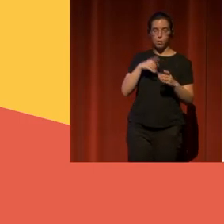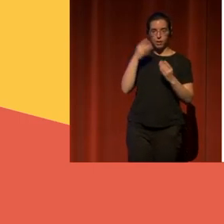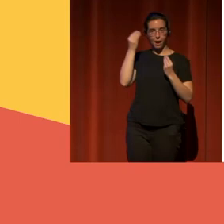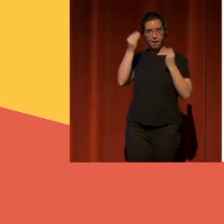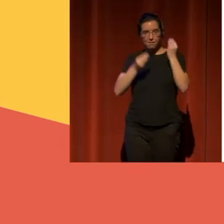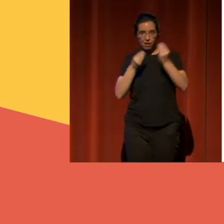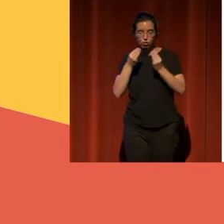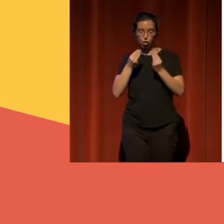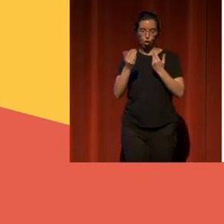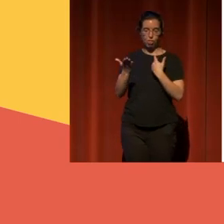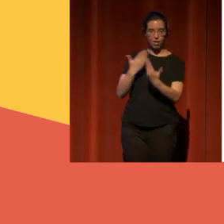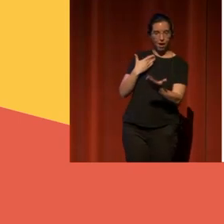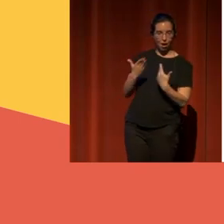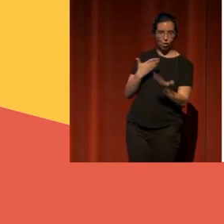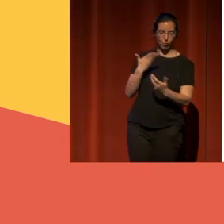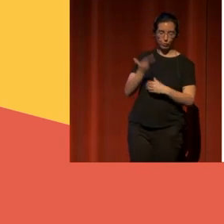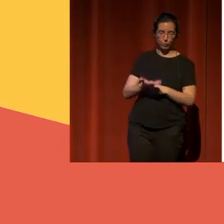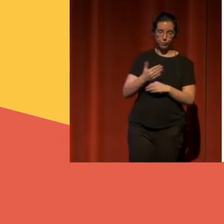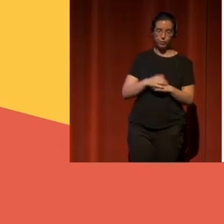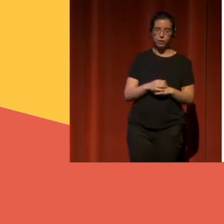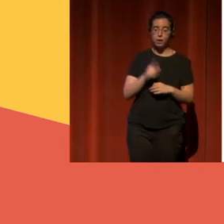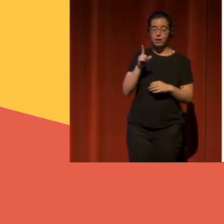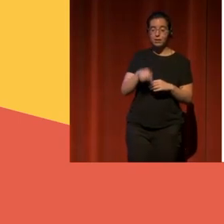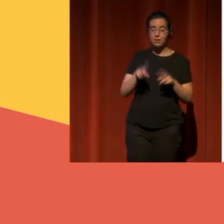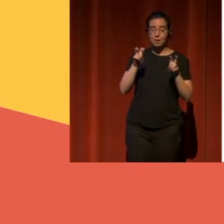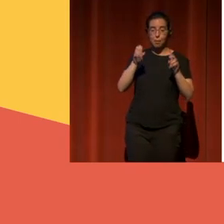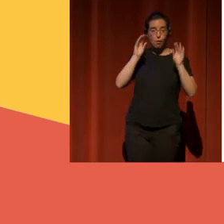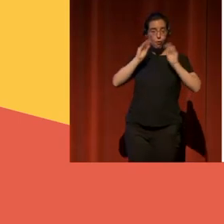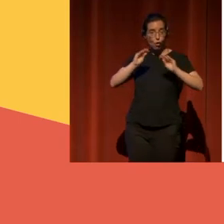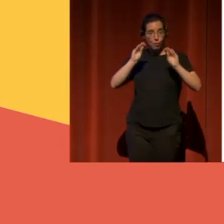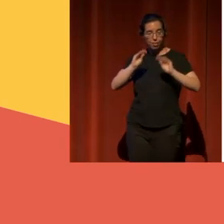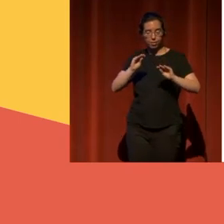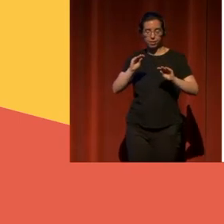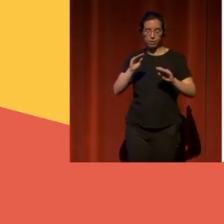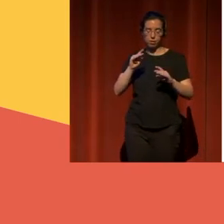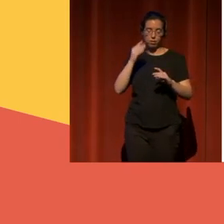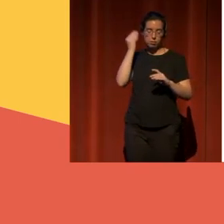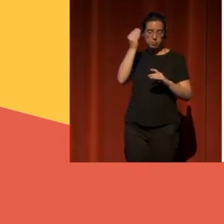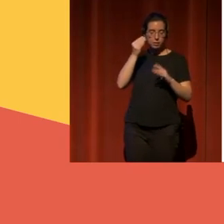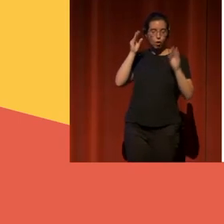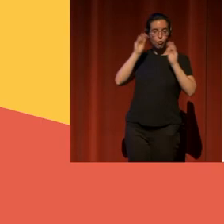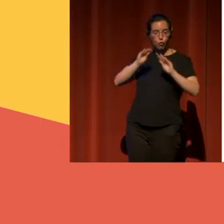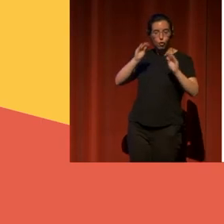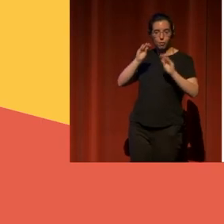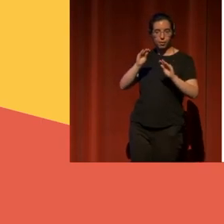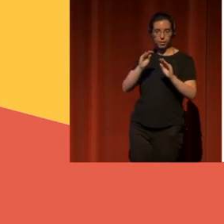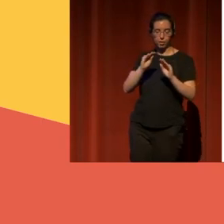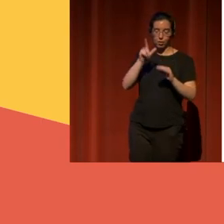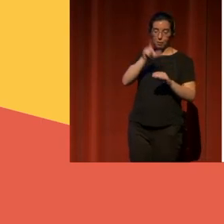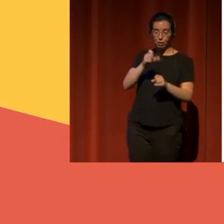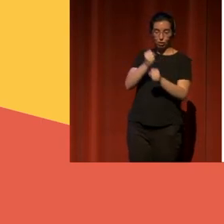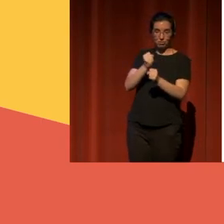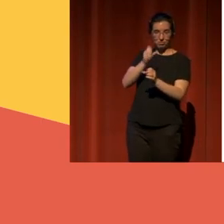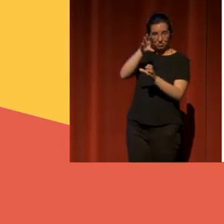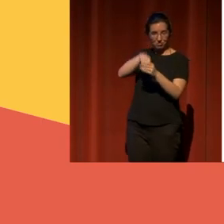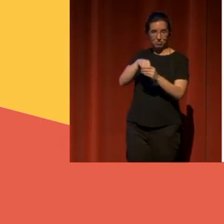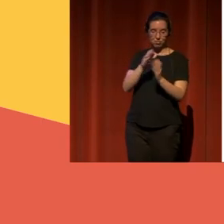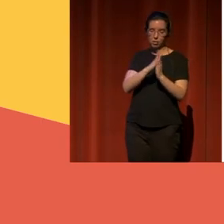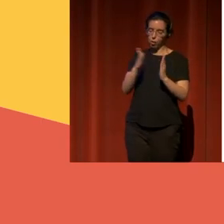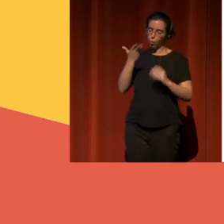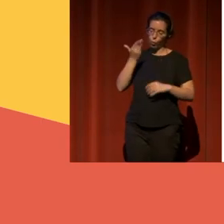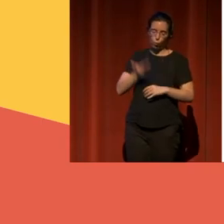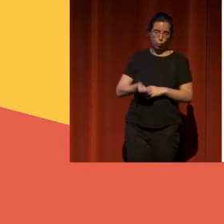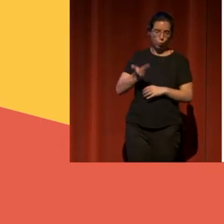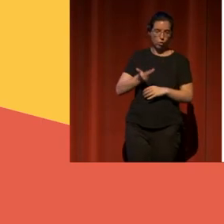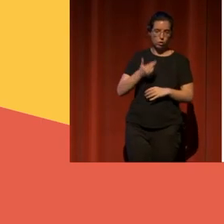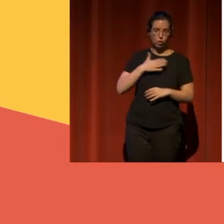dialógica. Respecto a la formación, nos parece que la formación del personal bibliotecario es importantísima. En este sentido, yo quería mencionar